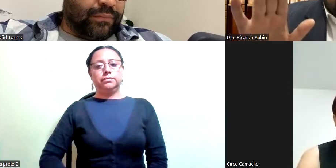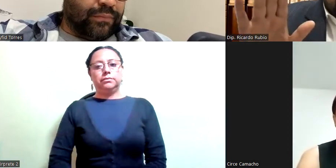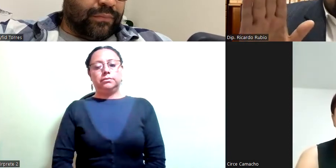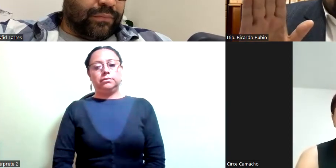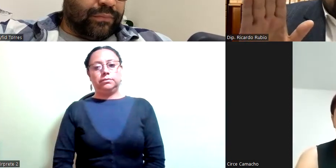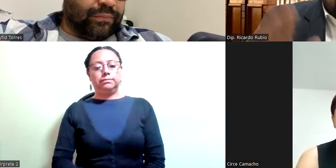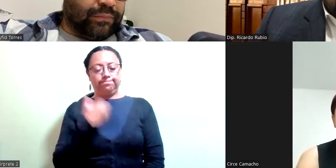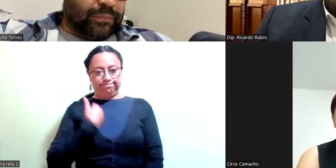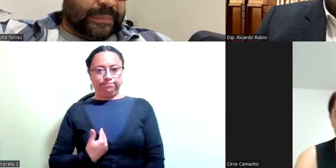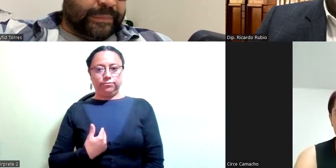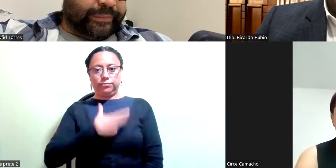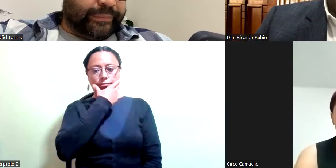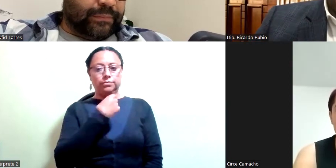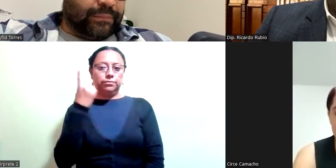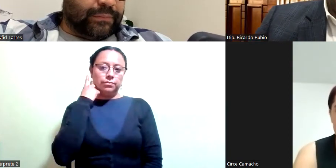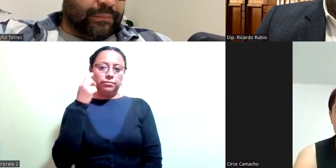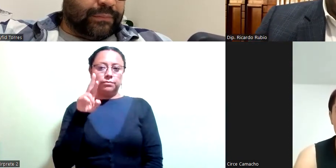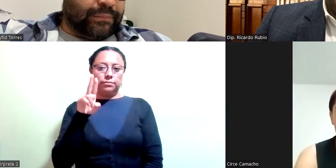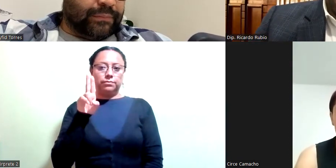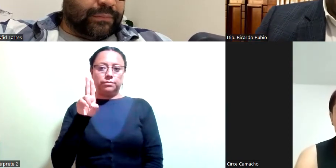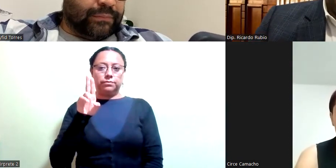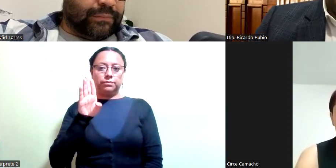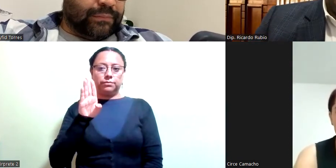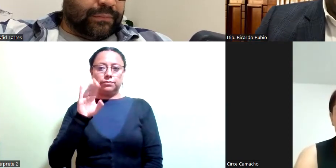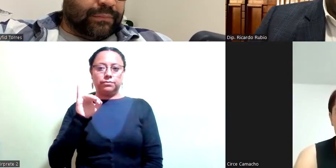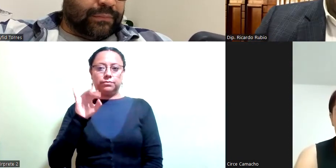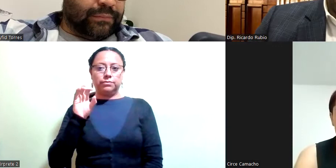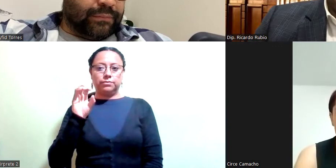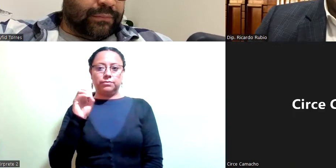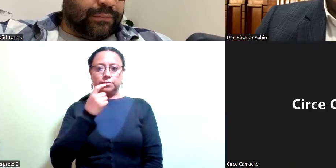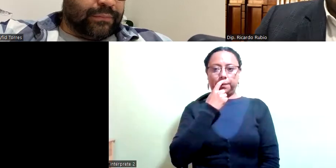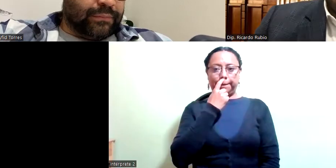Su servidor, diputado Ricardo Rubio. Adelante, diputado.